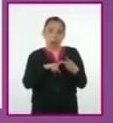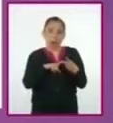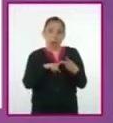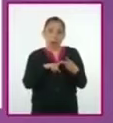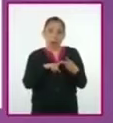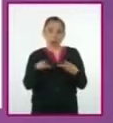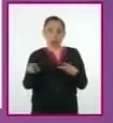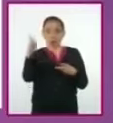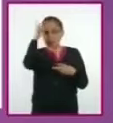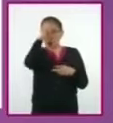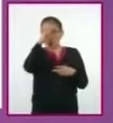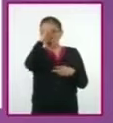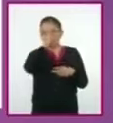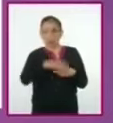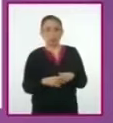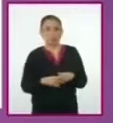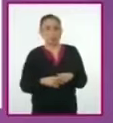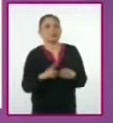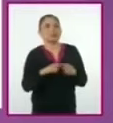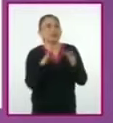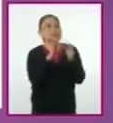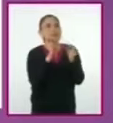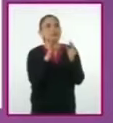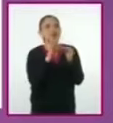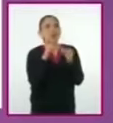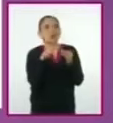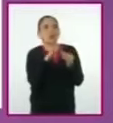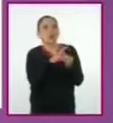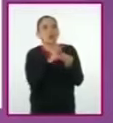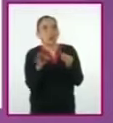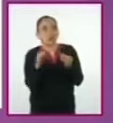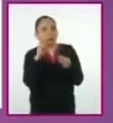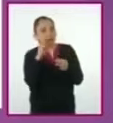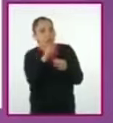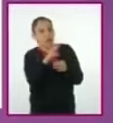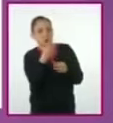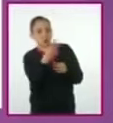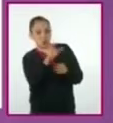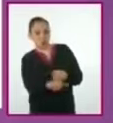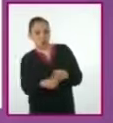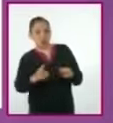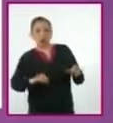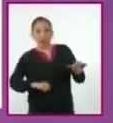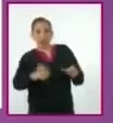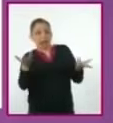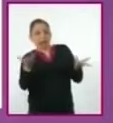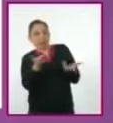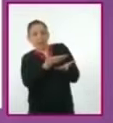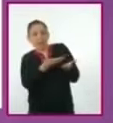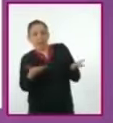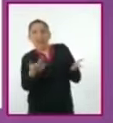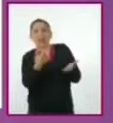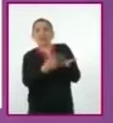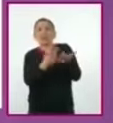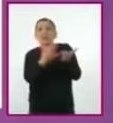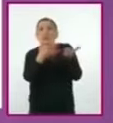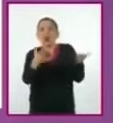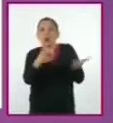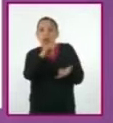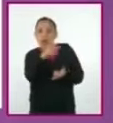Aspectos psicológicos. Es la descripción que podemos hacer a partir de sus acciones dentro del cuento. Si